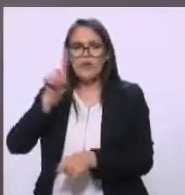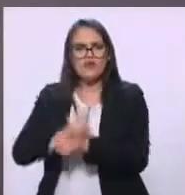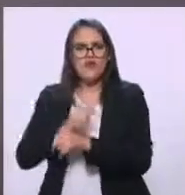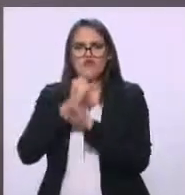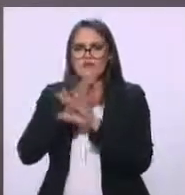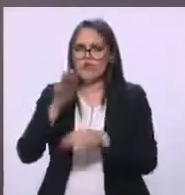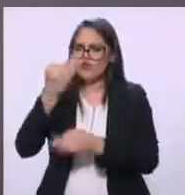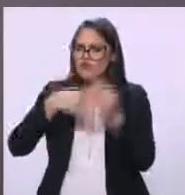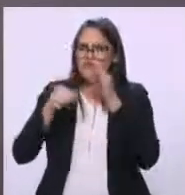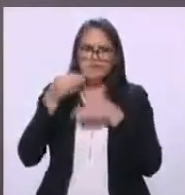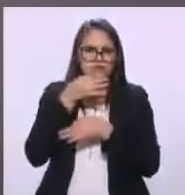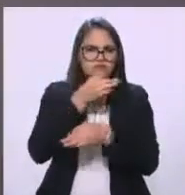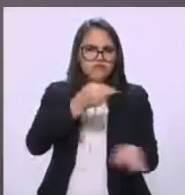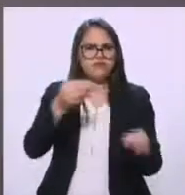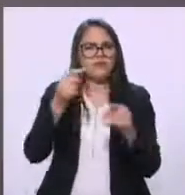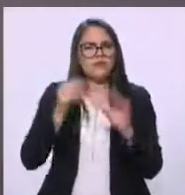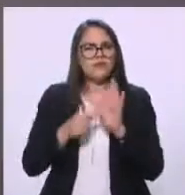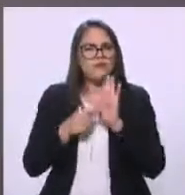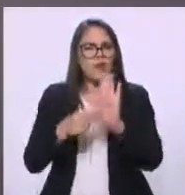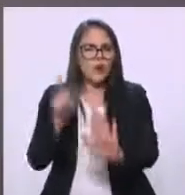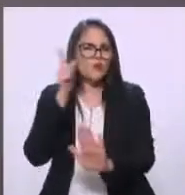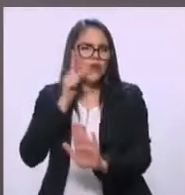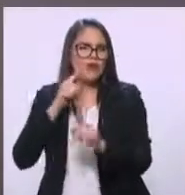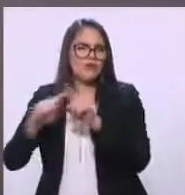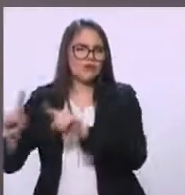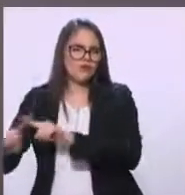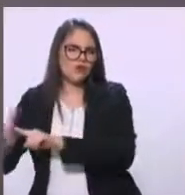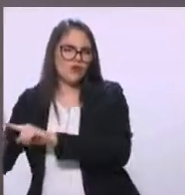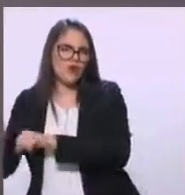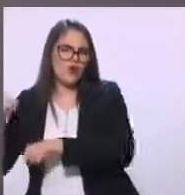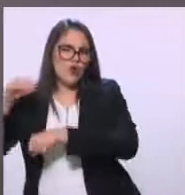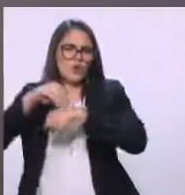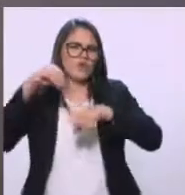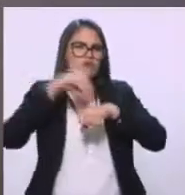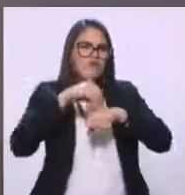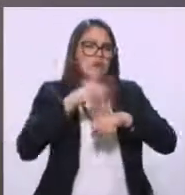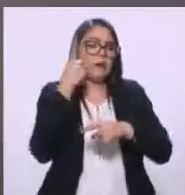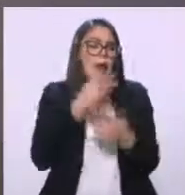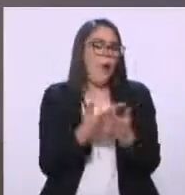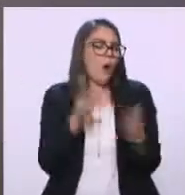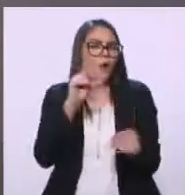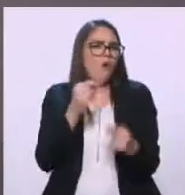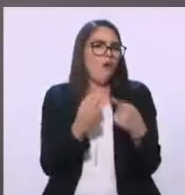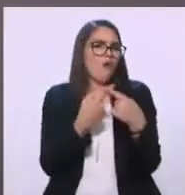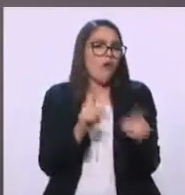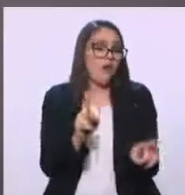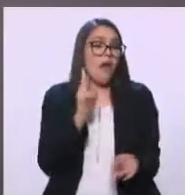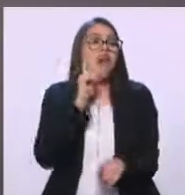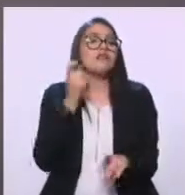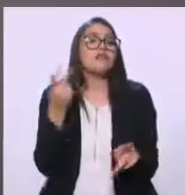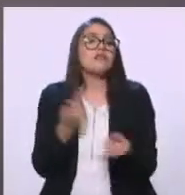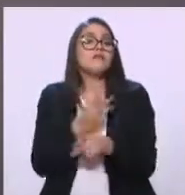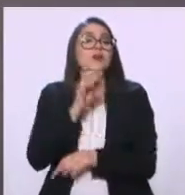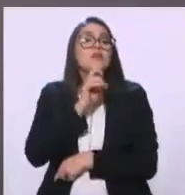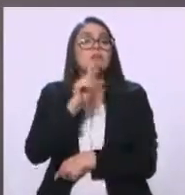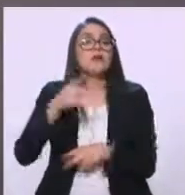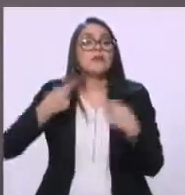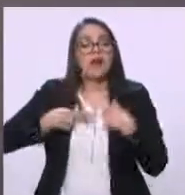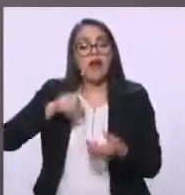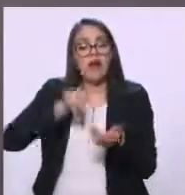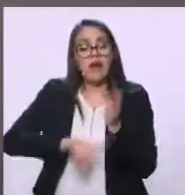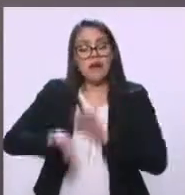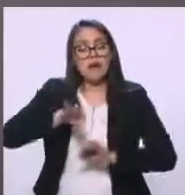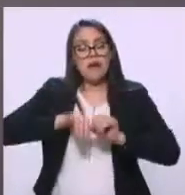simulación de una filtración deliberada y que sí sea parte de gente participando desde dentro de la institución o que hayan trabajado